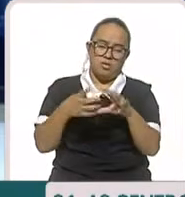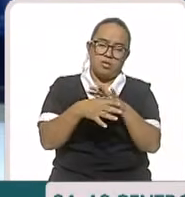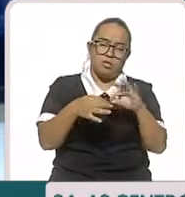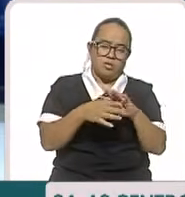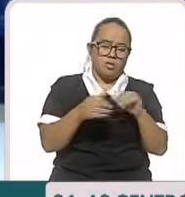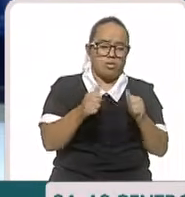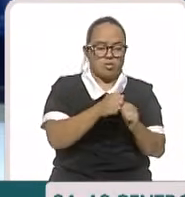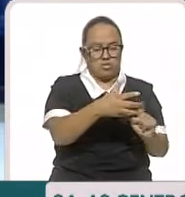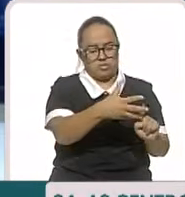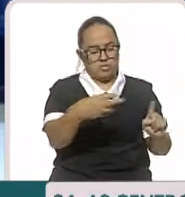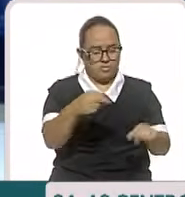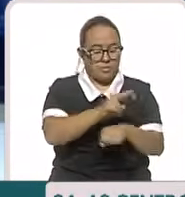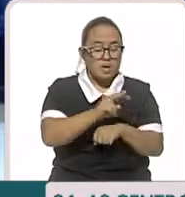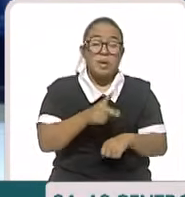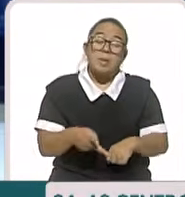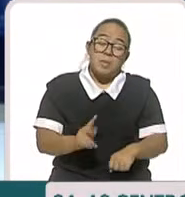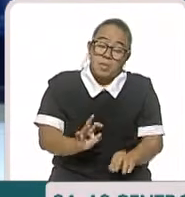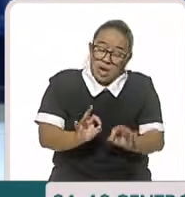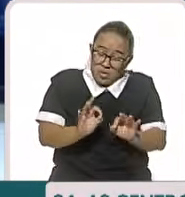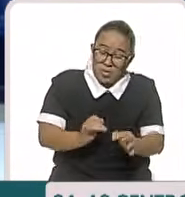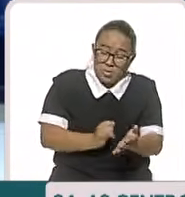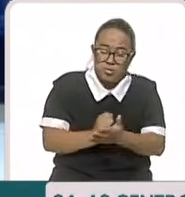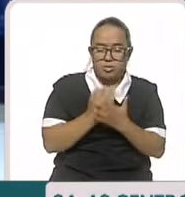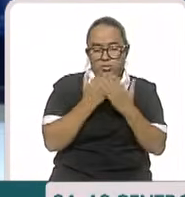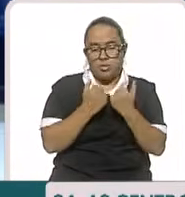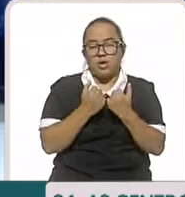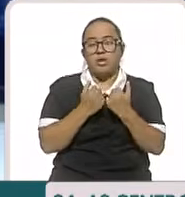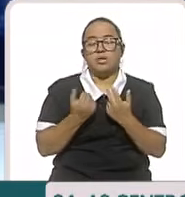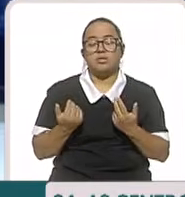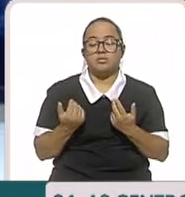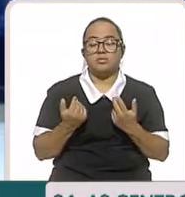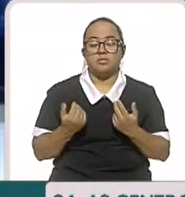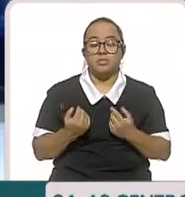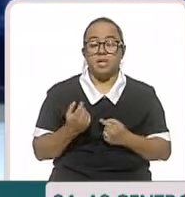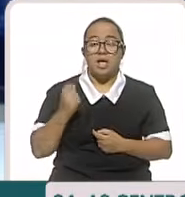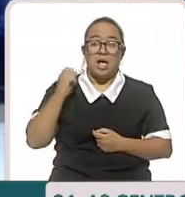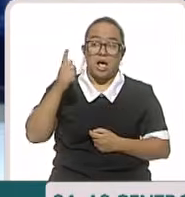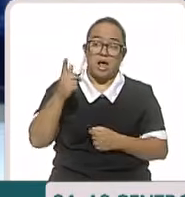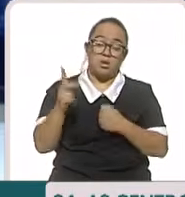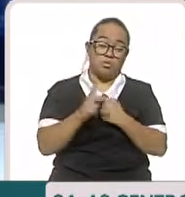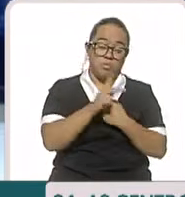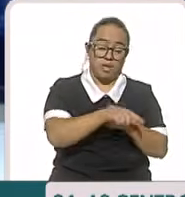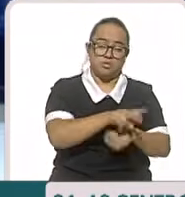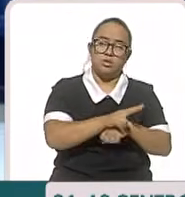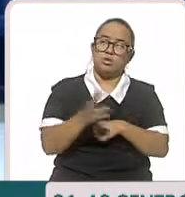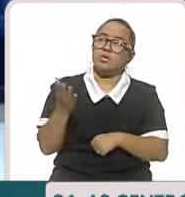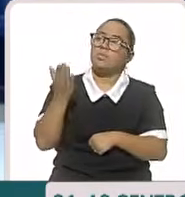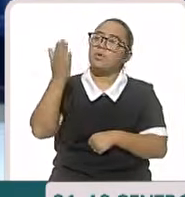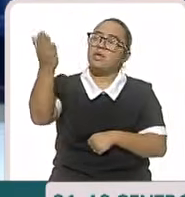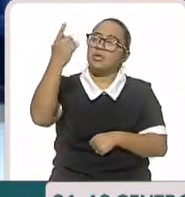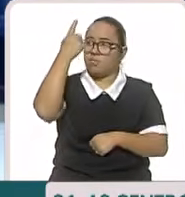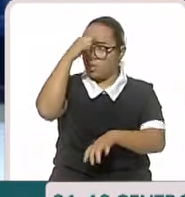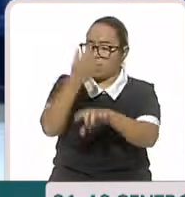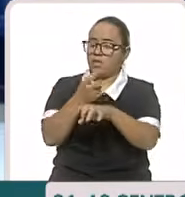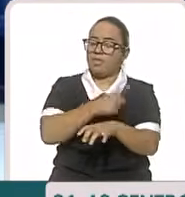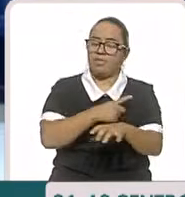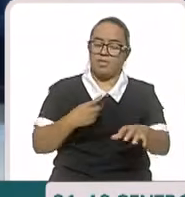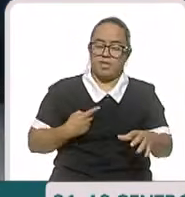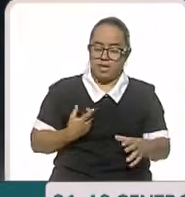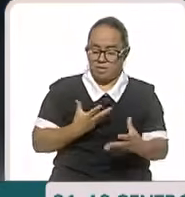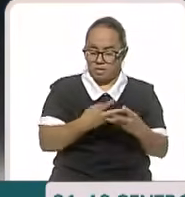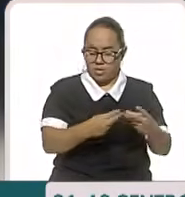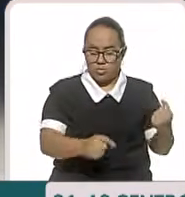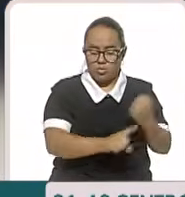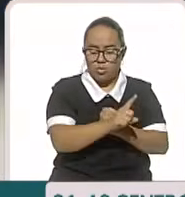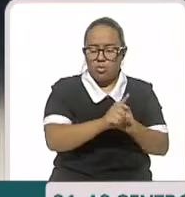reporte oficial. ¿Habrá algún tipo de rendición de cuenta por este operativo? ¿Alguien en ese país la está pidiendo? No, hasta este momento oficialmente no se